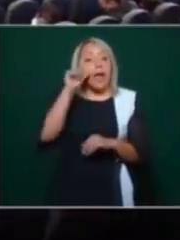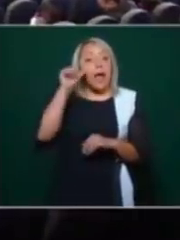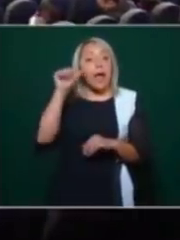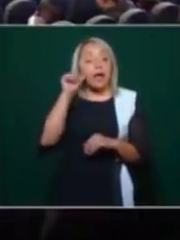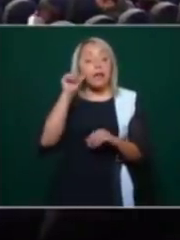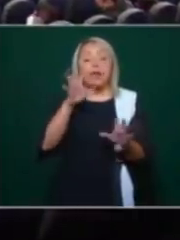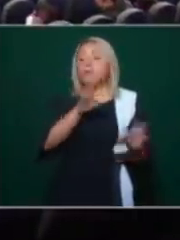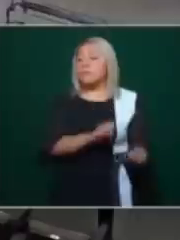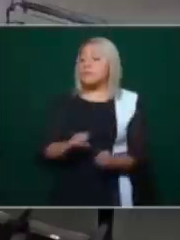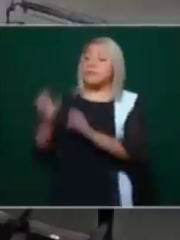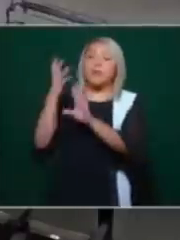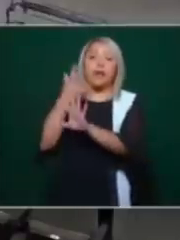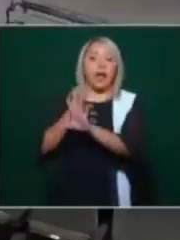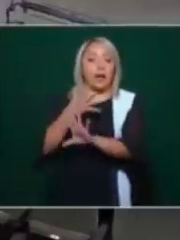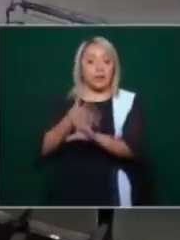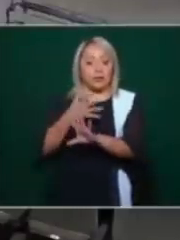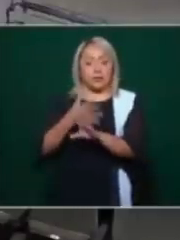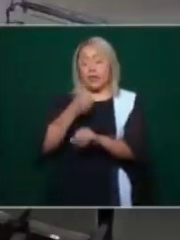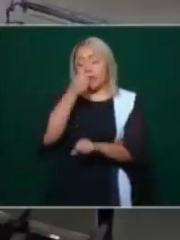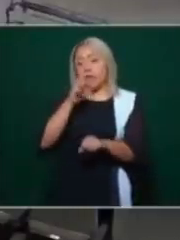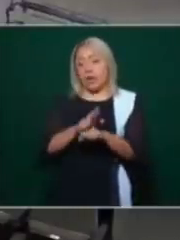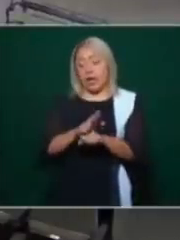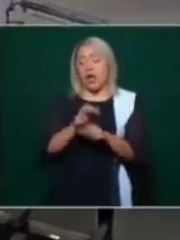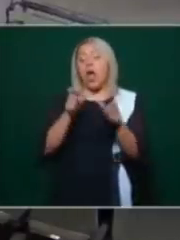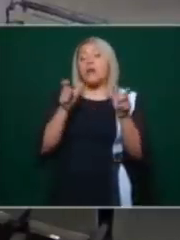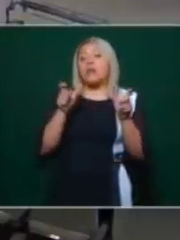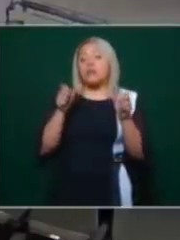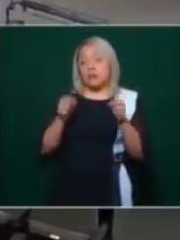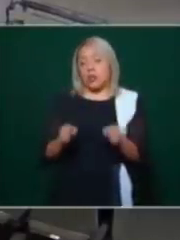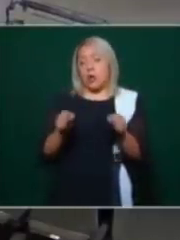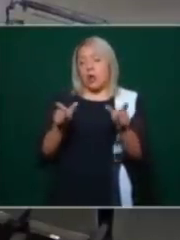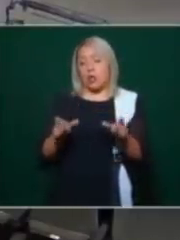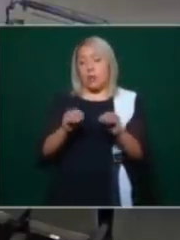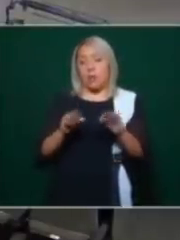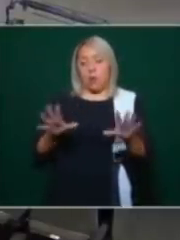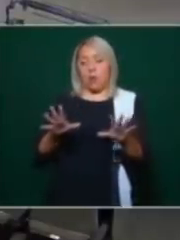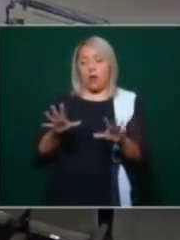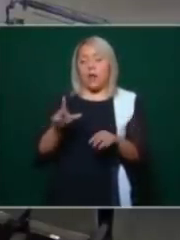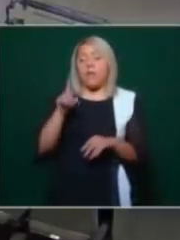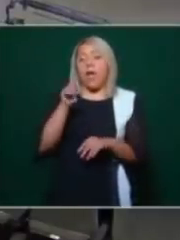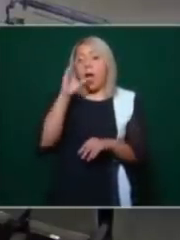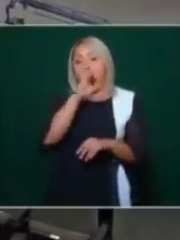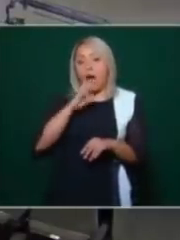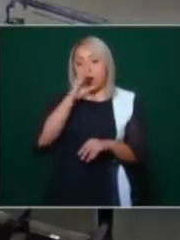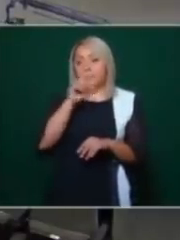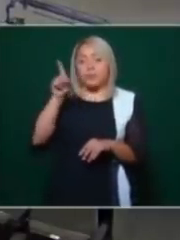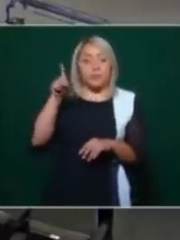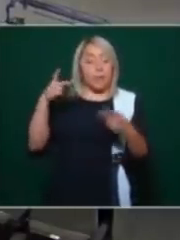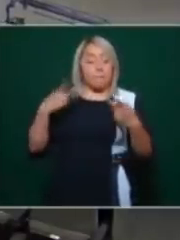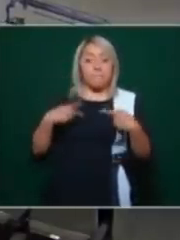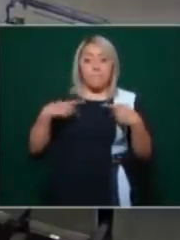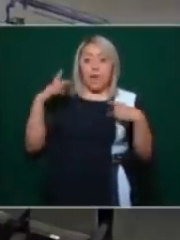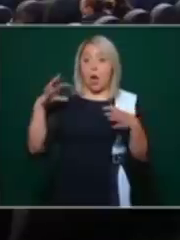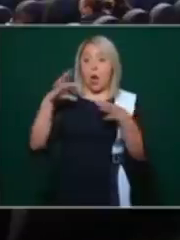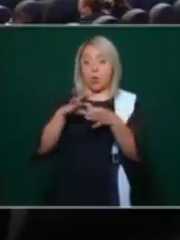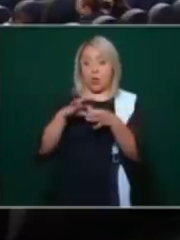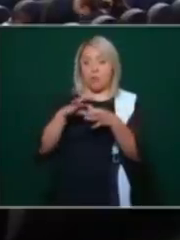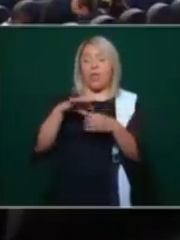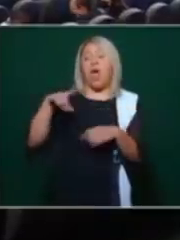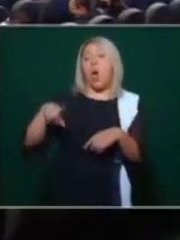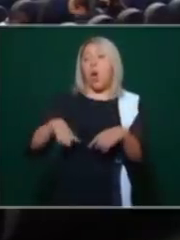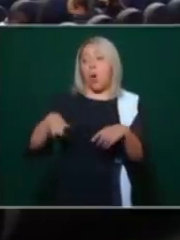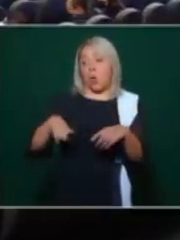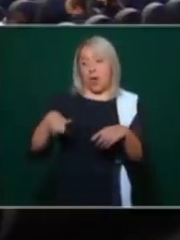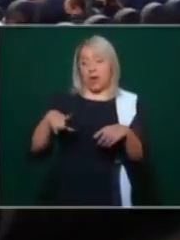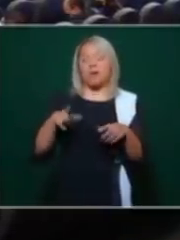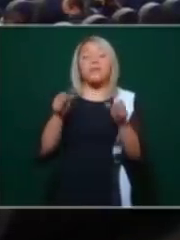secretario de Seguridad Pública de Aguascalientes, personaje que está vinculado al ex secretario de Seguridad Pública del gobierno de Felipe Calderón